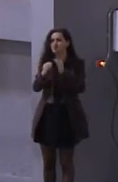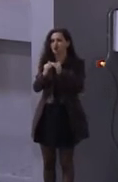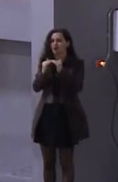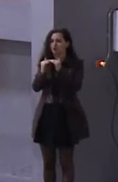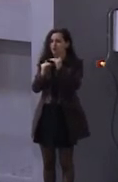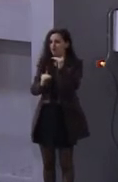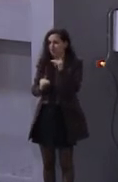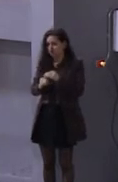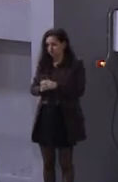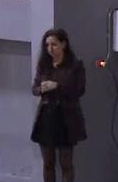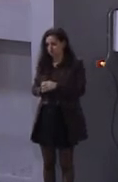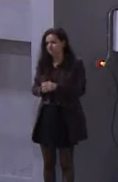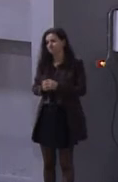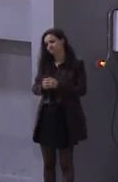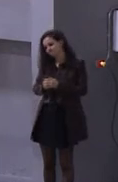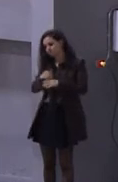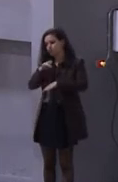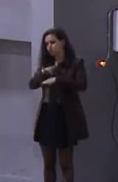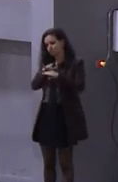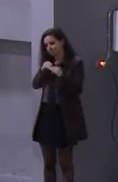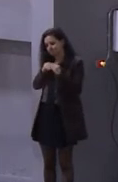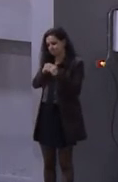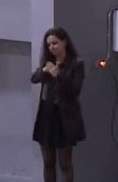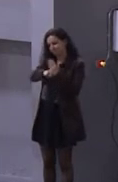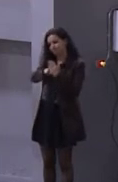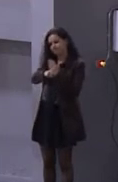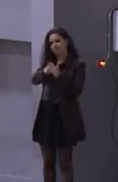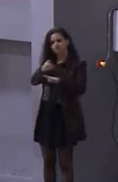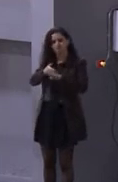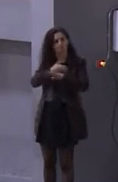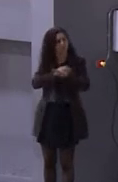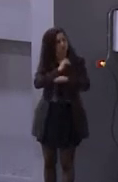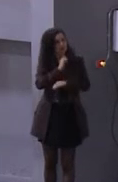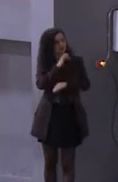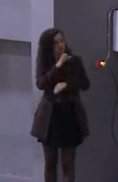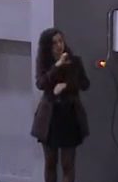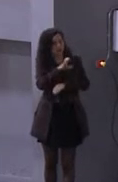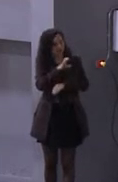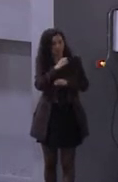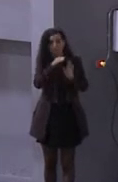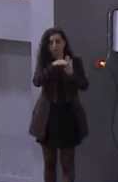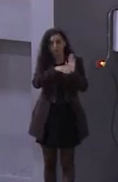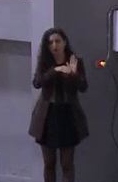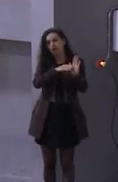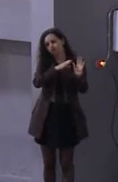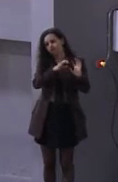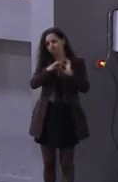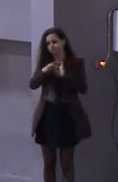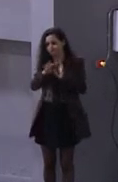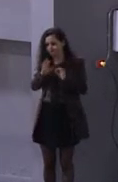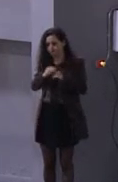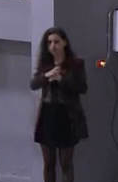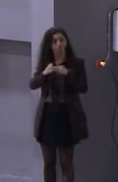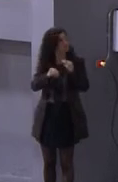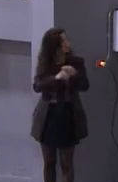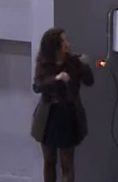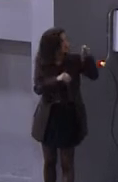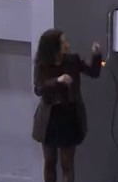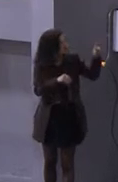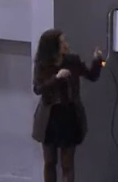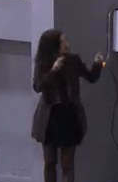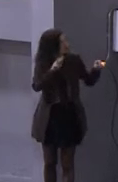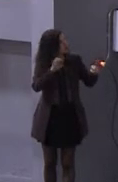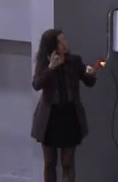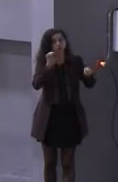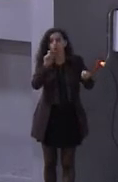previsión. Entonces hay que hacer un ajuste con base a este indicador, que es el IPC 3.18, y ya con base a este, que es